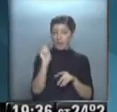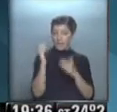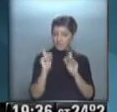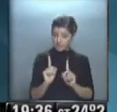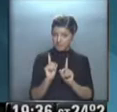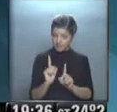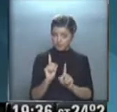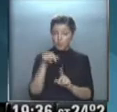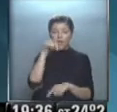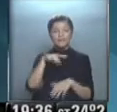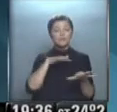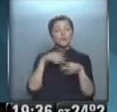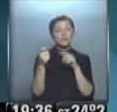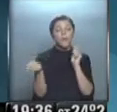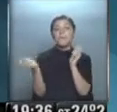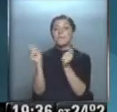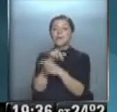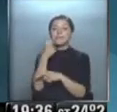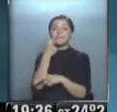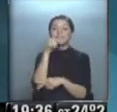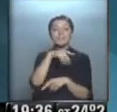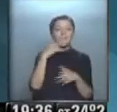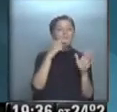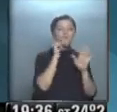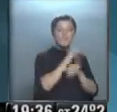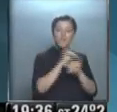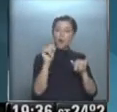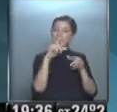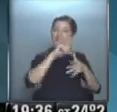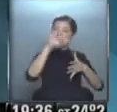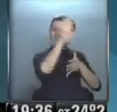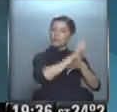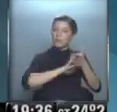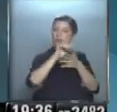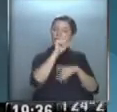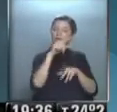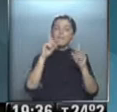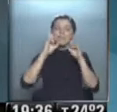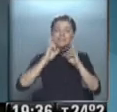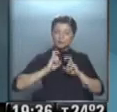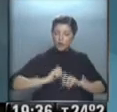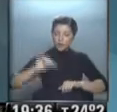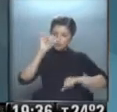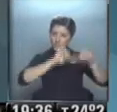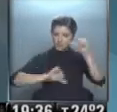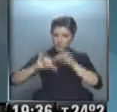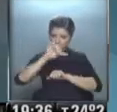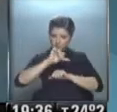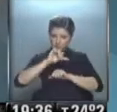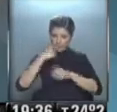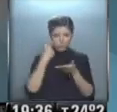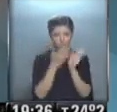pública revirtió la tendencia declinante, señala un informe del Centro Latinoamericano de Investigaciones Científicas y Técnicas.